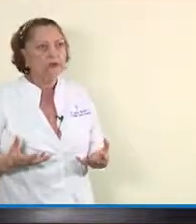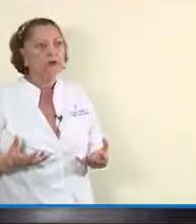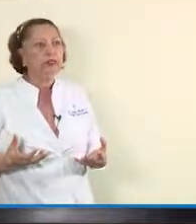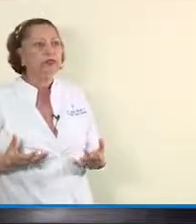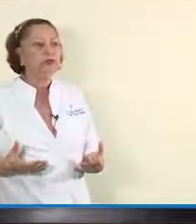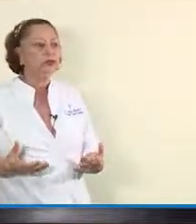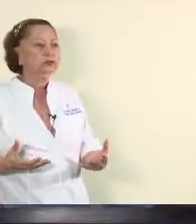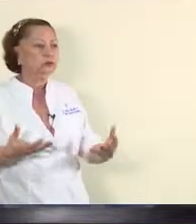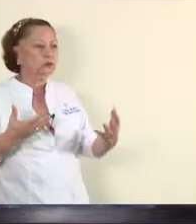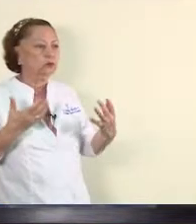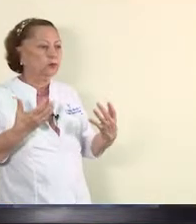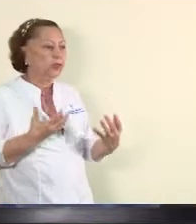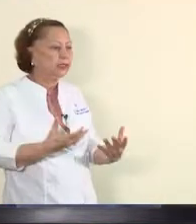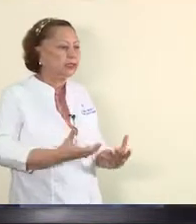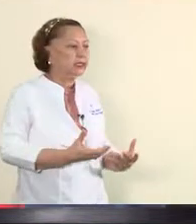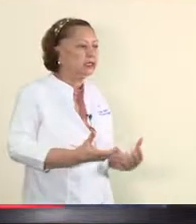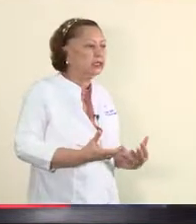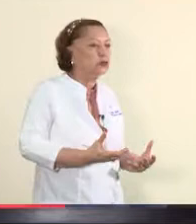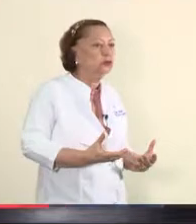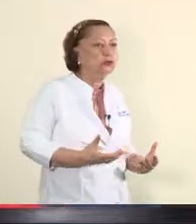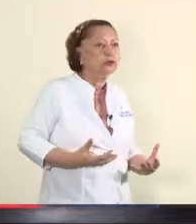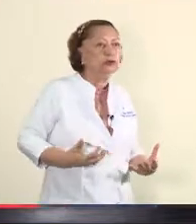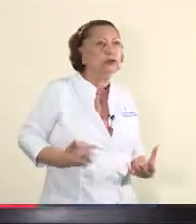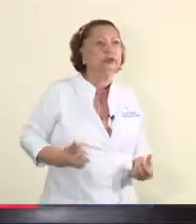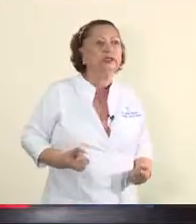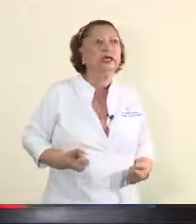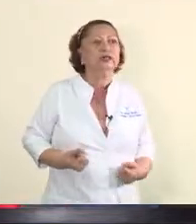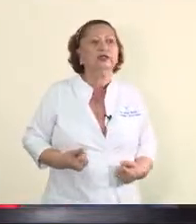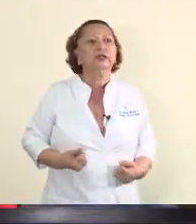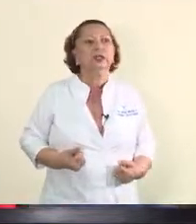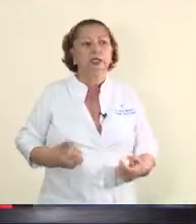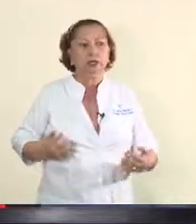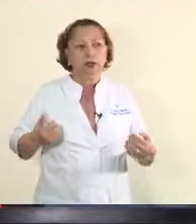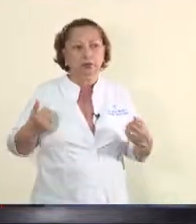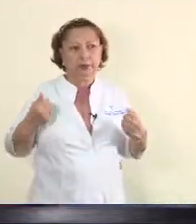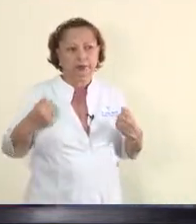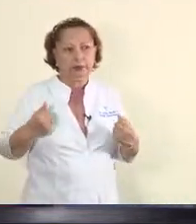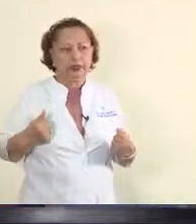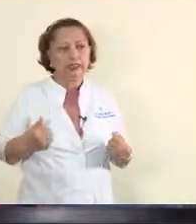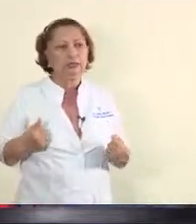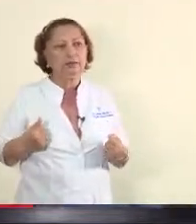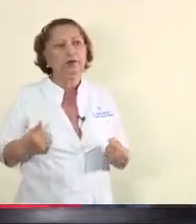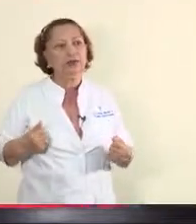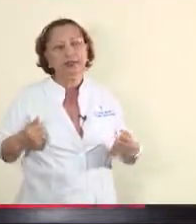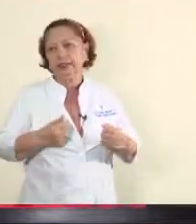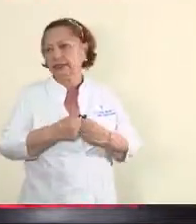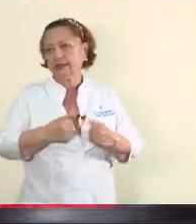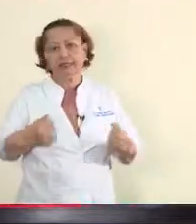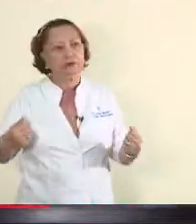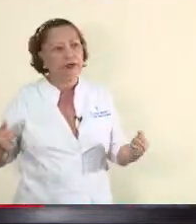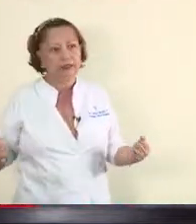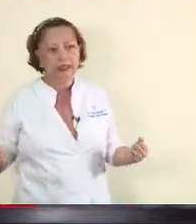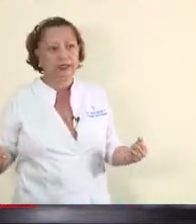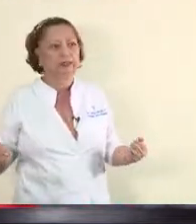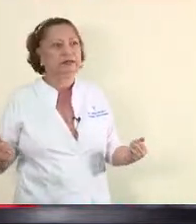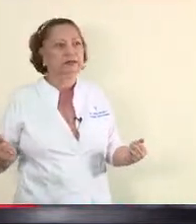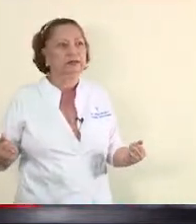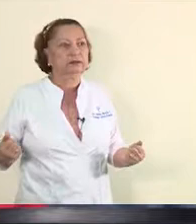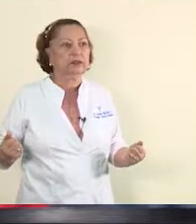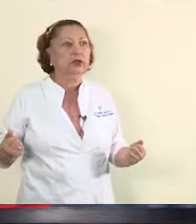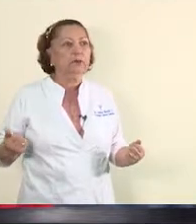trabajamos con la población, somos parte de ese núcleo comunitario y lo primero que hacemos es